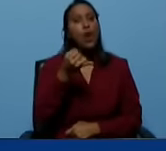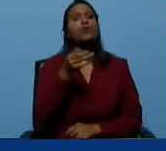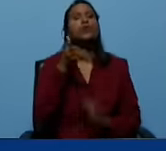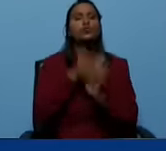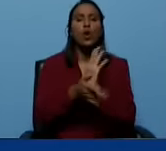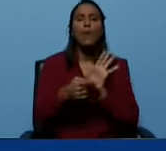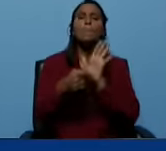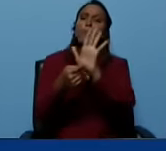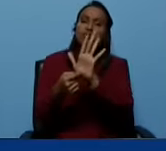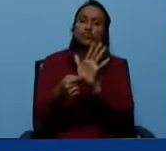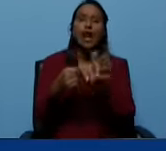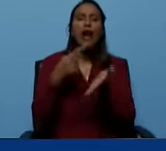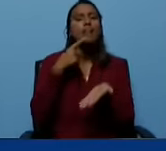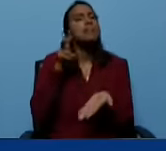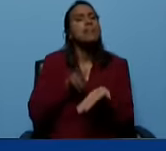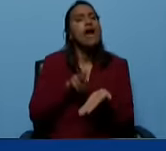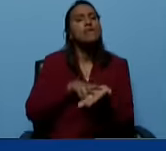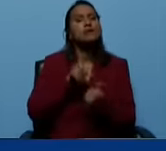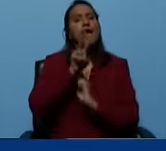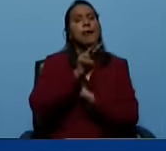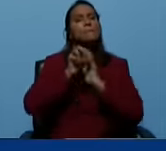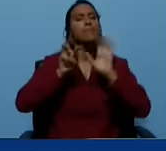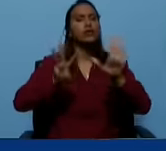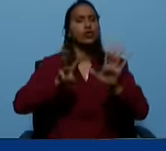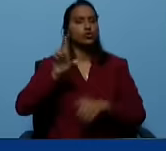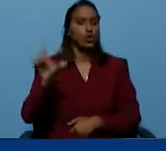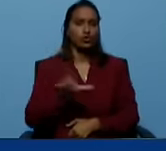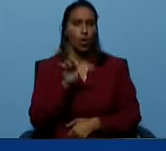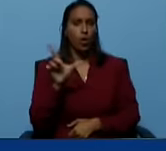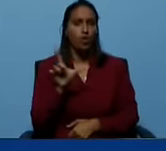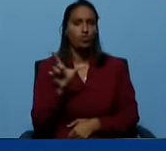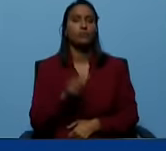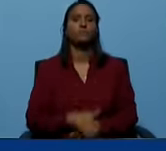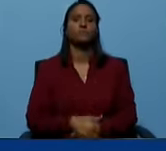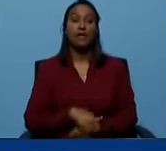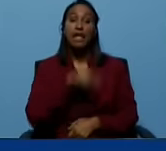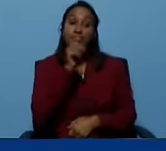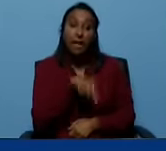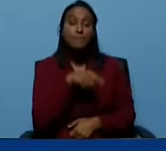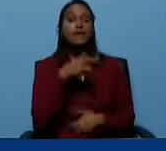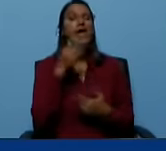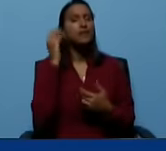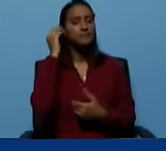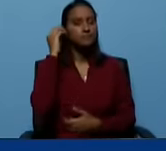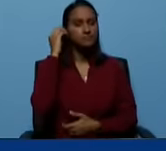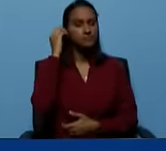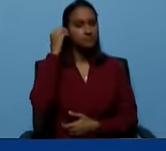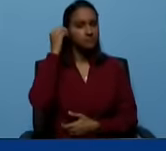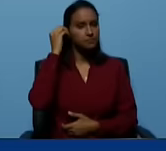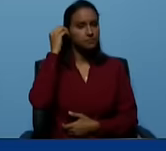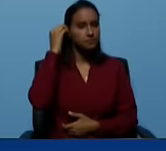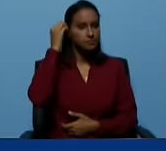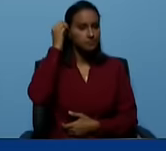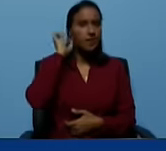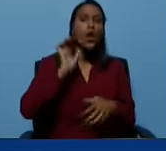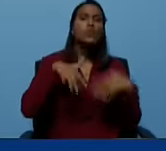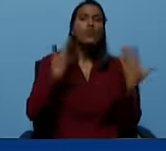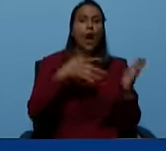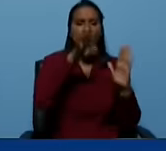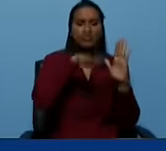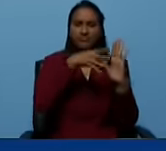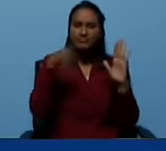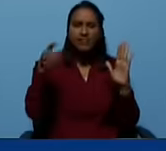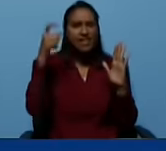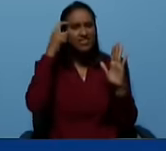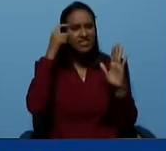pasado 28 de julio se está desarrollando? Y si tiene conocimiento del cronograma que se debe desarrollar para conocer las